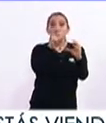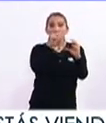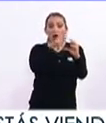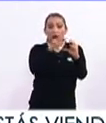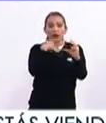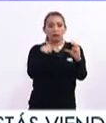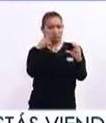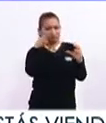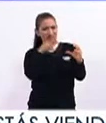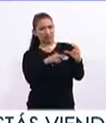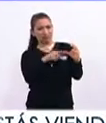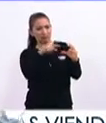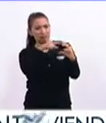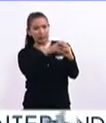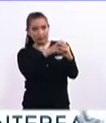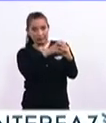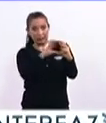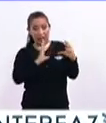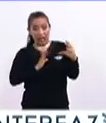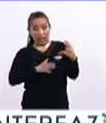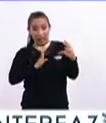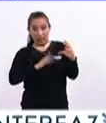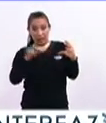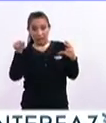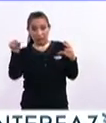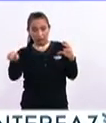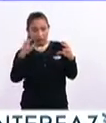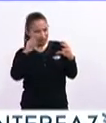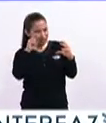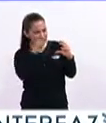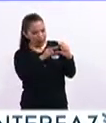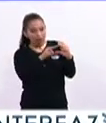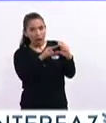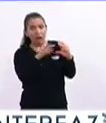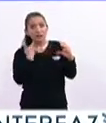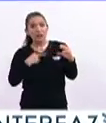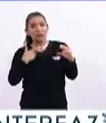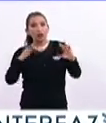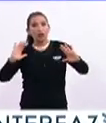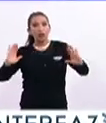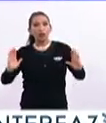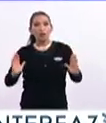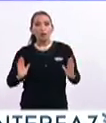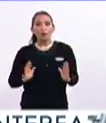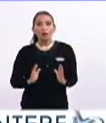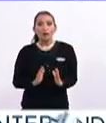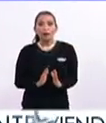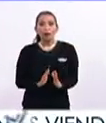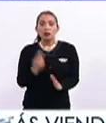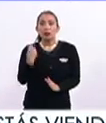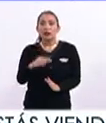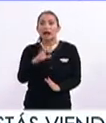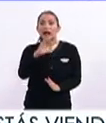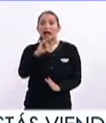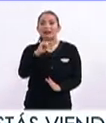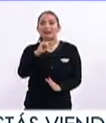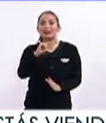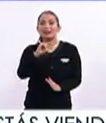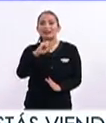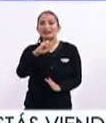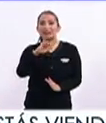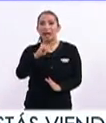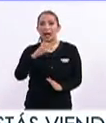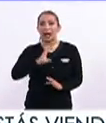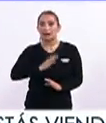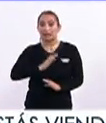es común que en los cánceres veamos que los pacientes pierden peso. Se llama caquexia del